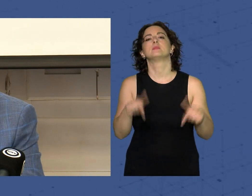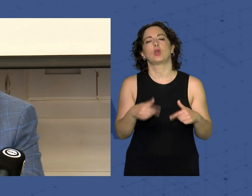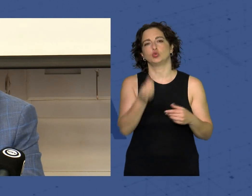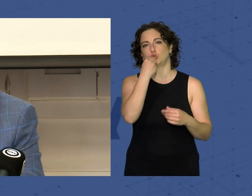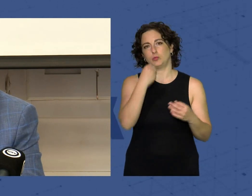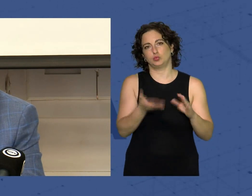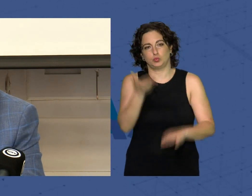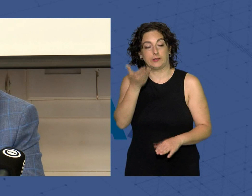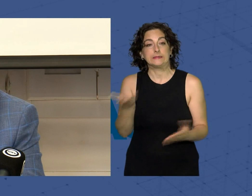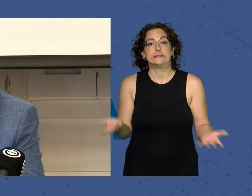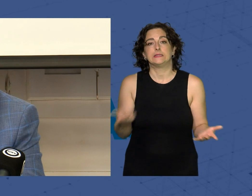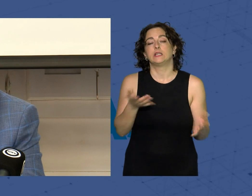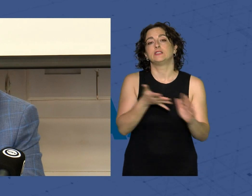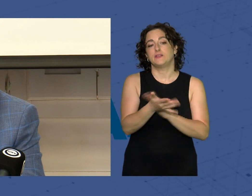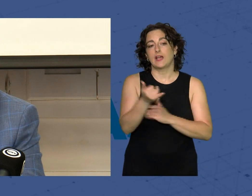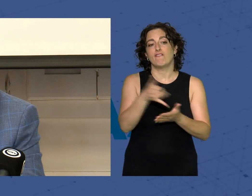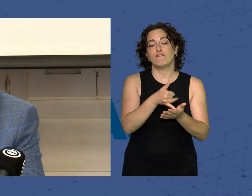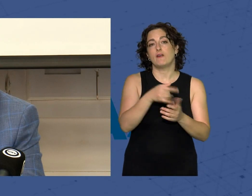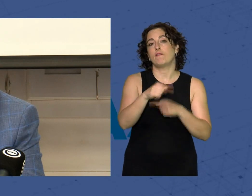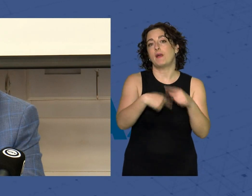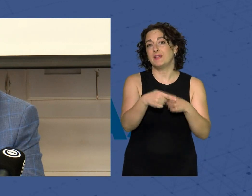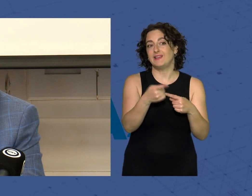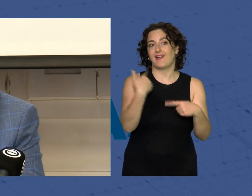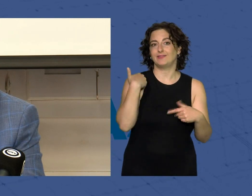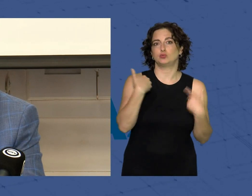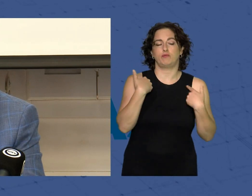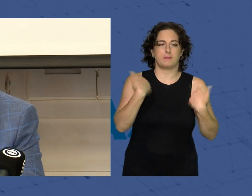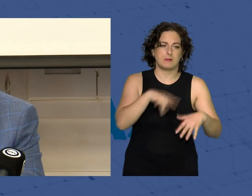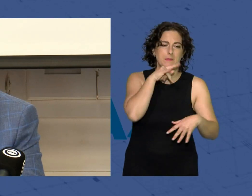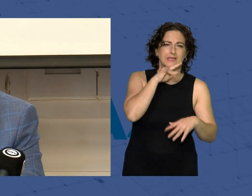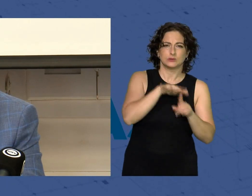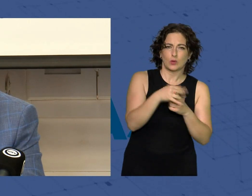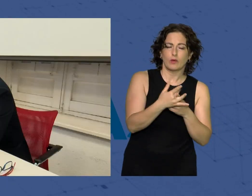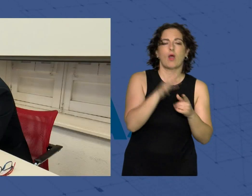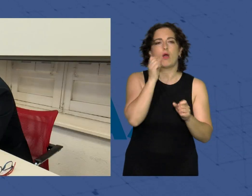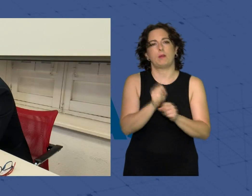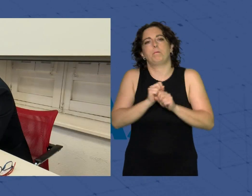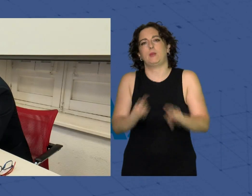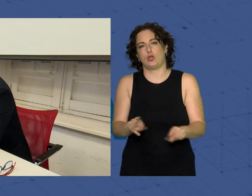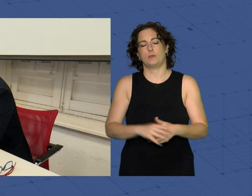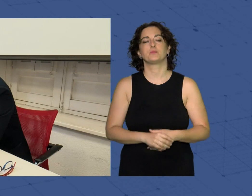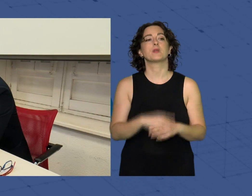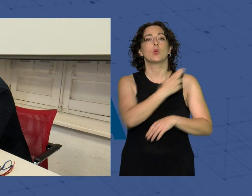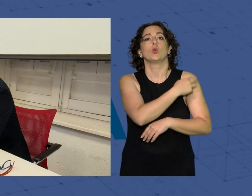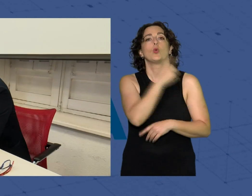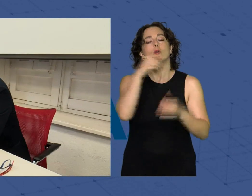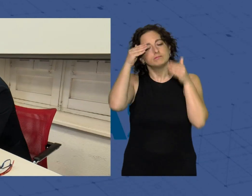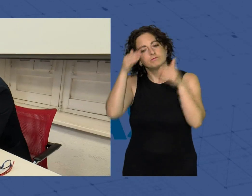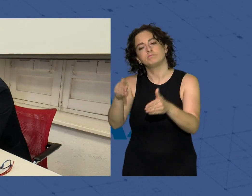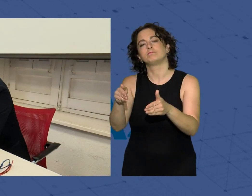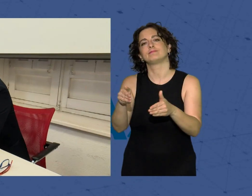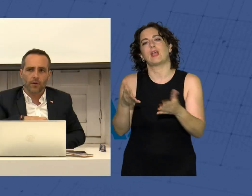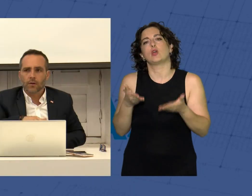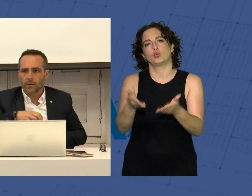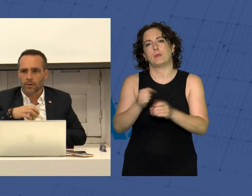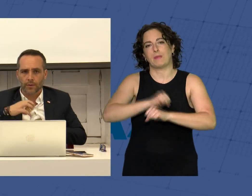y eso nos ha hecho que las familias que ya lo estaban pasando mal lo estén pasando peor. Cruz Roja se centra especialmente en su